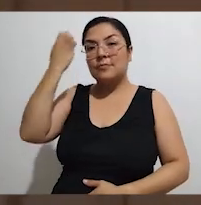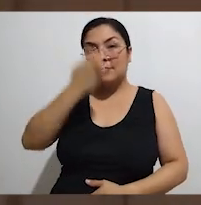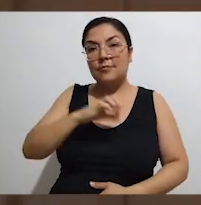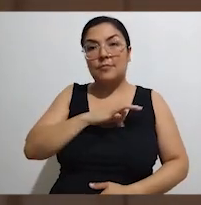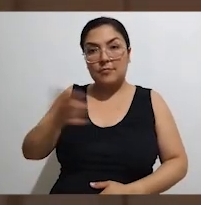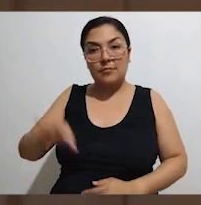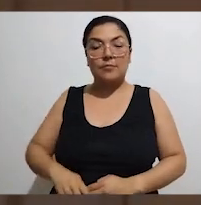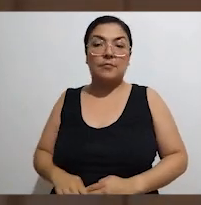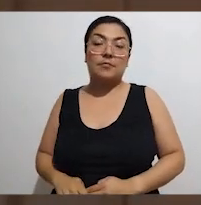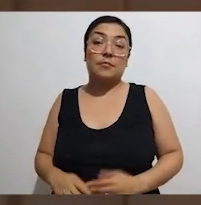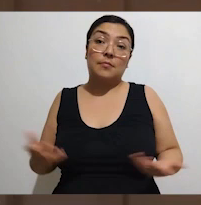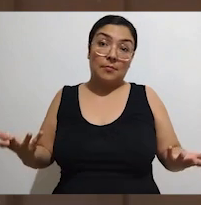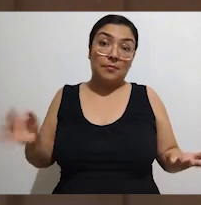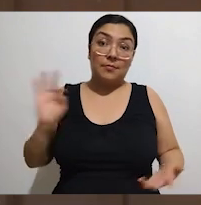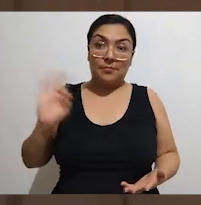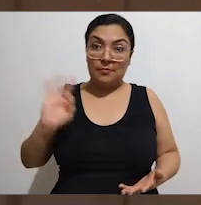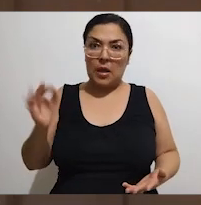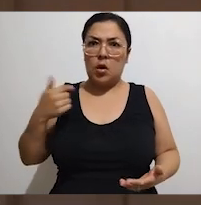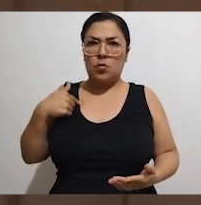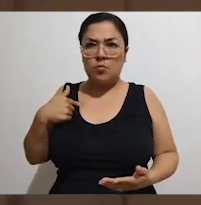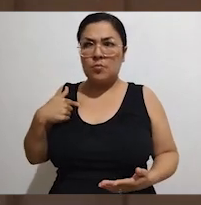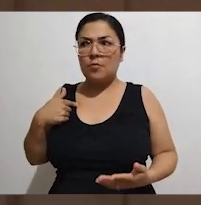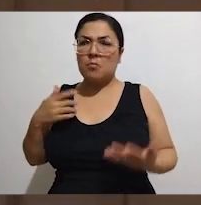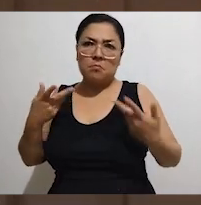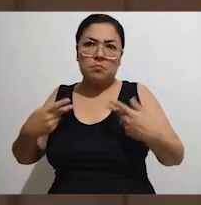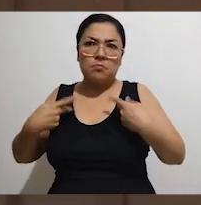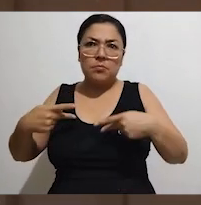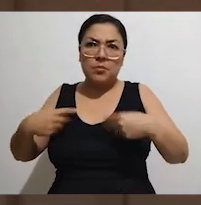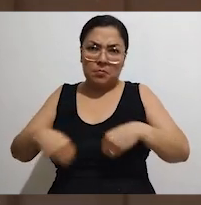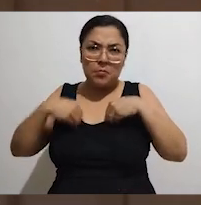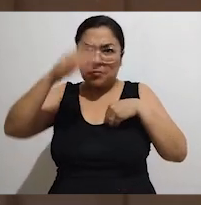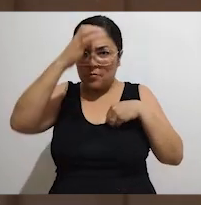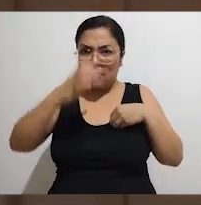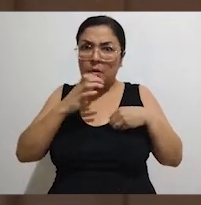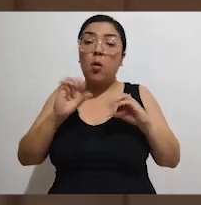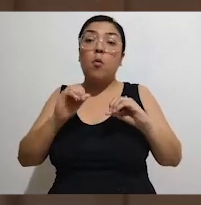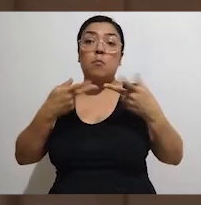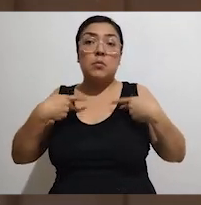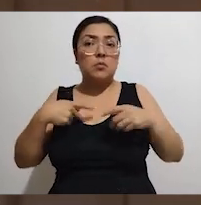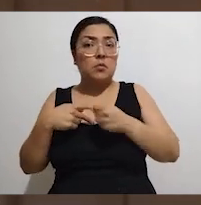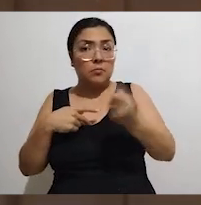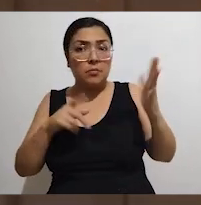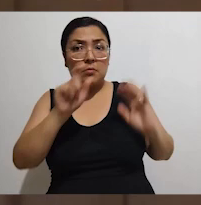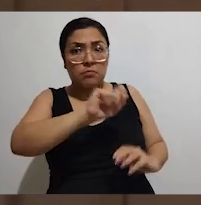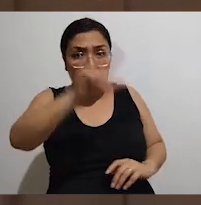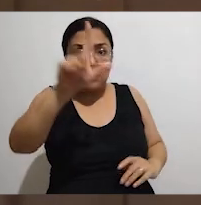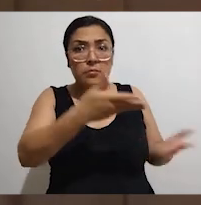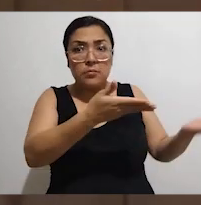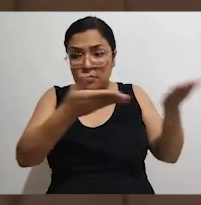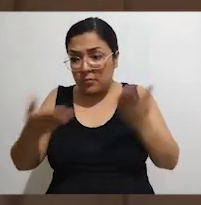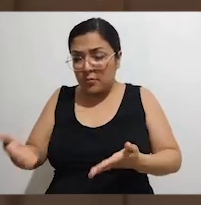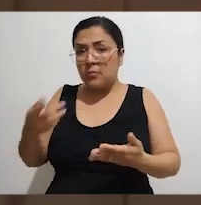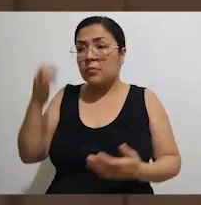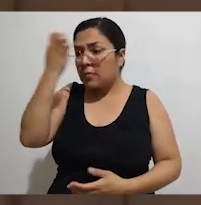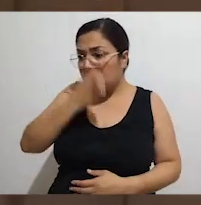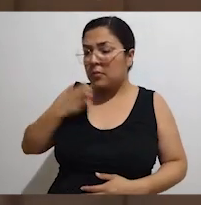de a pie, o inclusive un especialista que con mayor puntualidad nos va a decir, oye, yo esto vi y creo que el cómputo o la recepción de